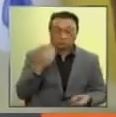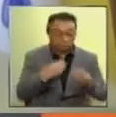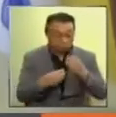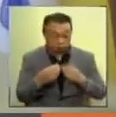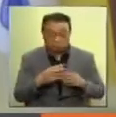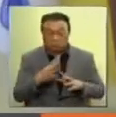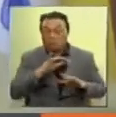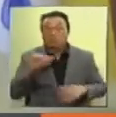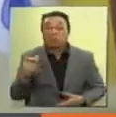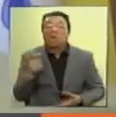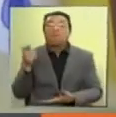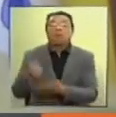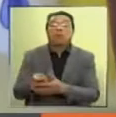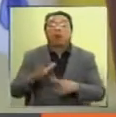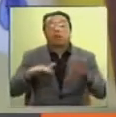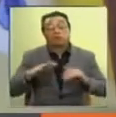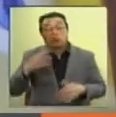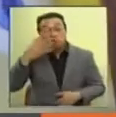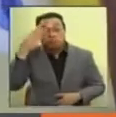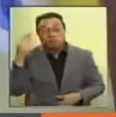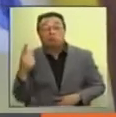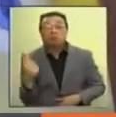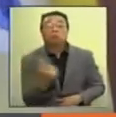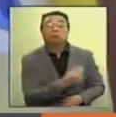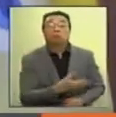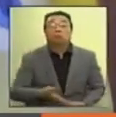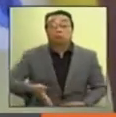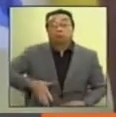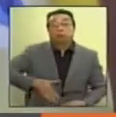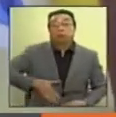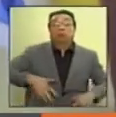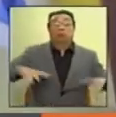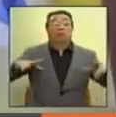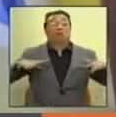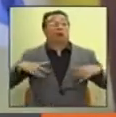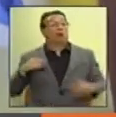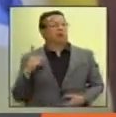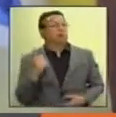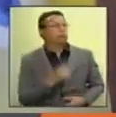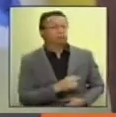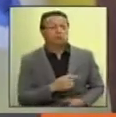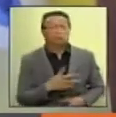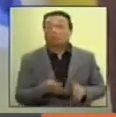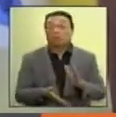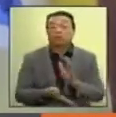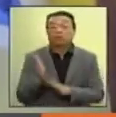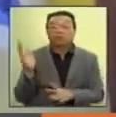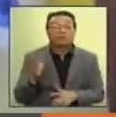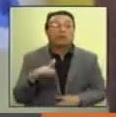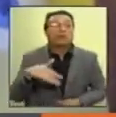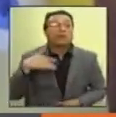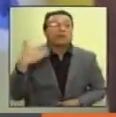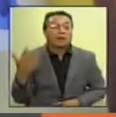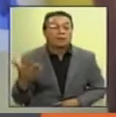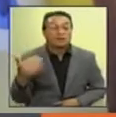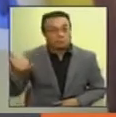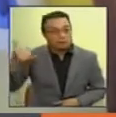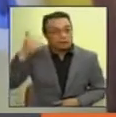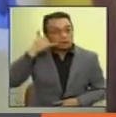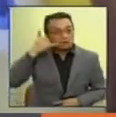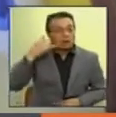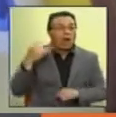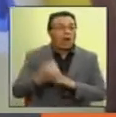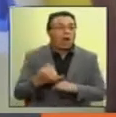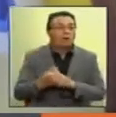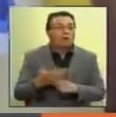tranquilamente y después pagar. Se van tan llenitos, felices, que que llegan y salen, y después lo llaman por